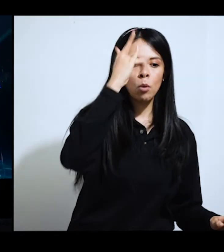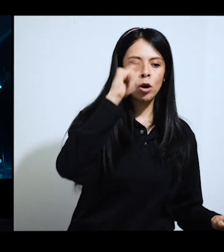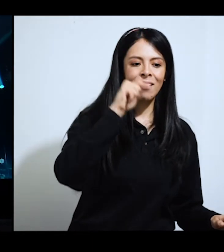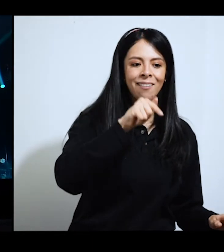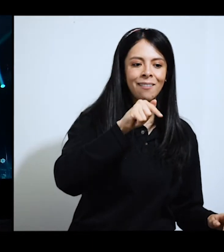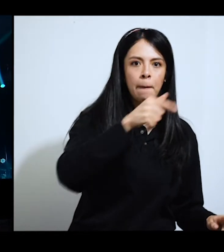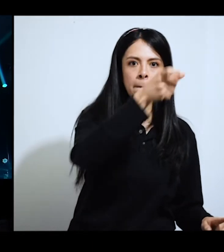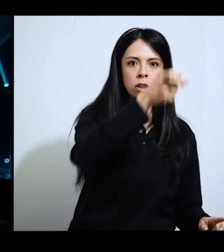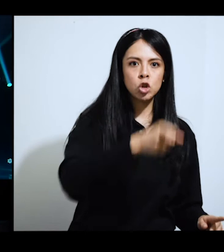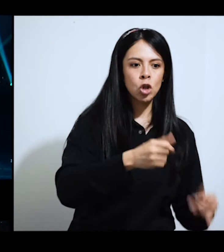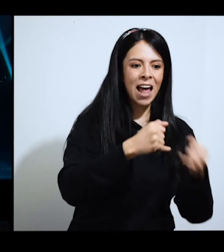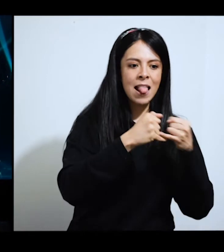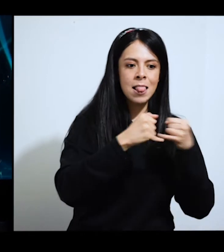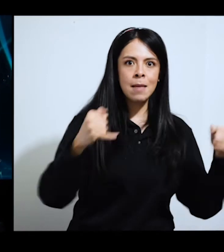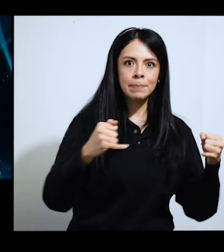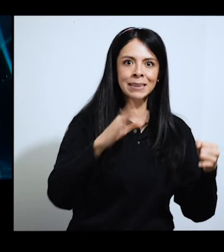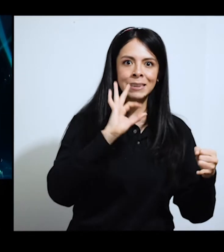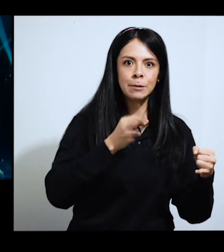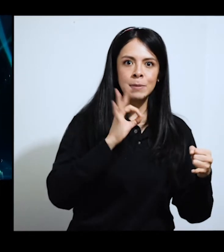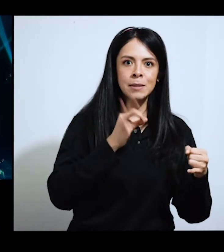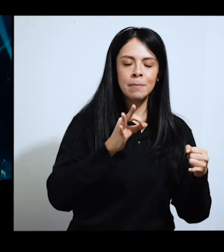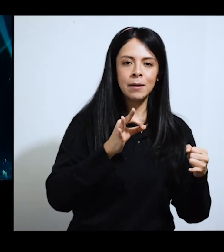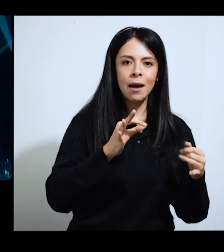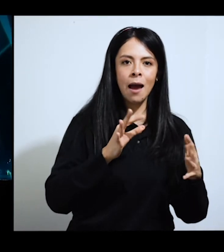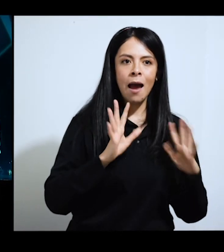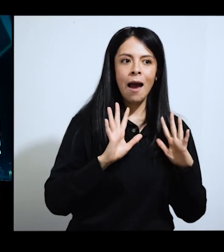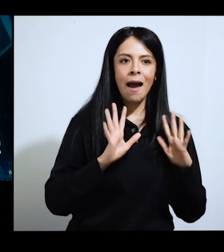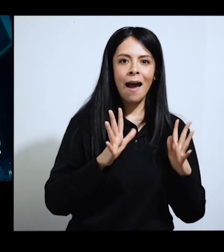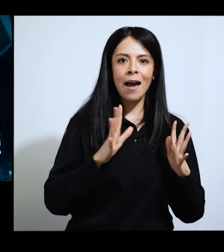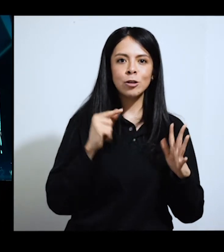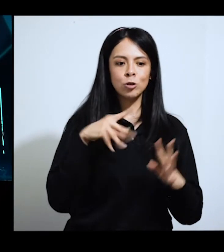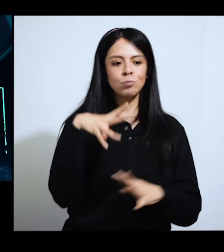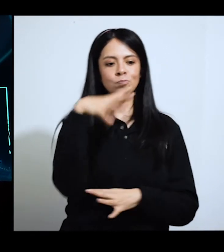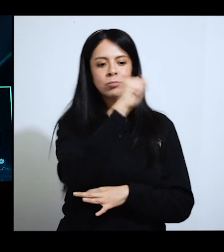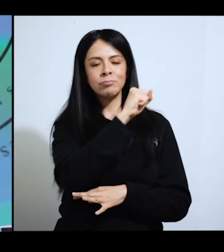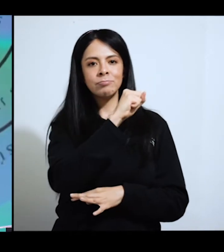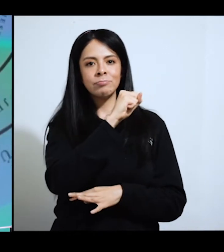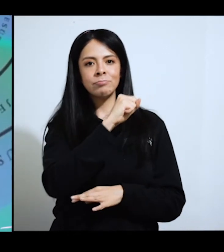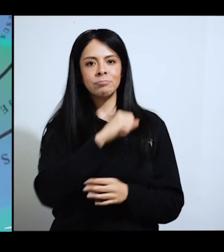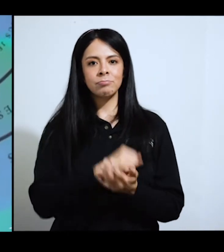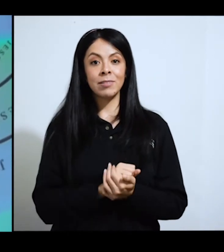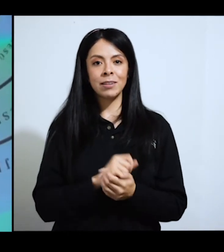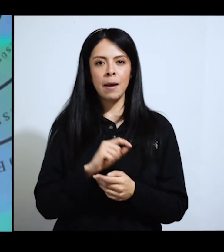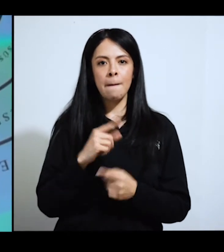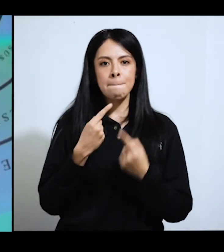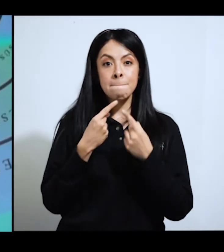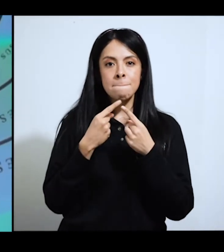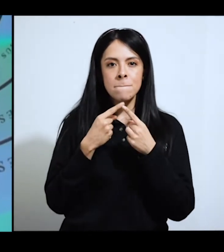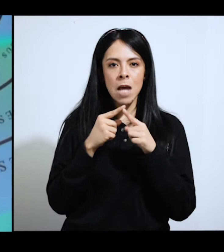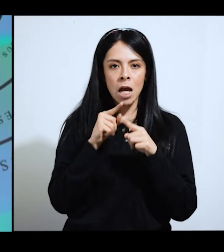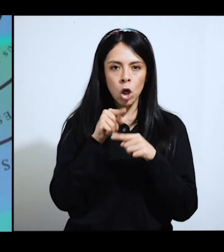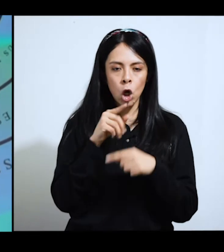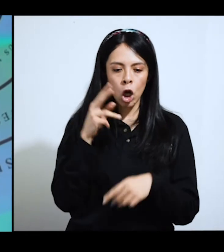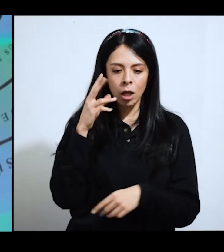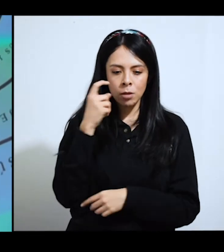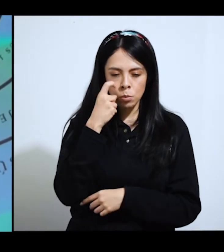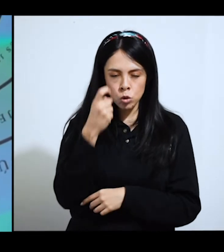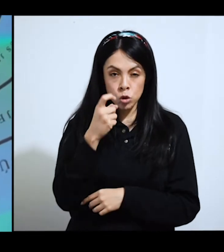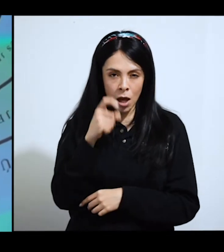ya sabemos cómo lo vamos a lograr. Con una niña de la iglesia, bien bonita, bien